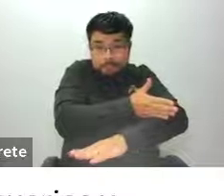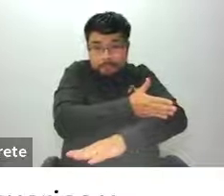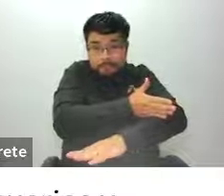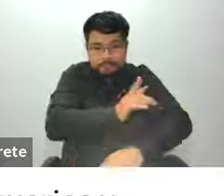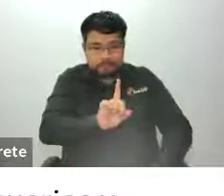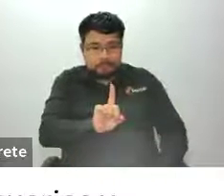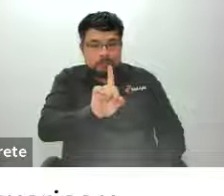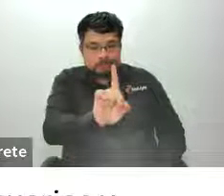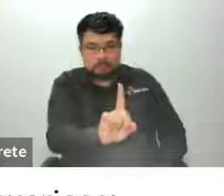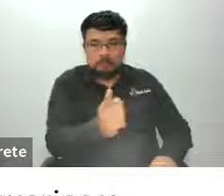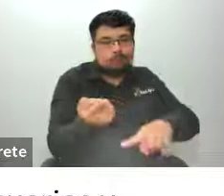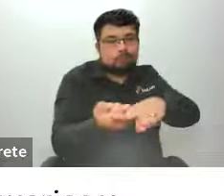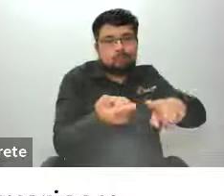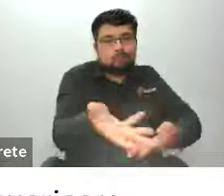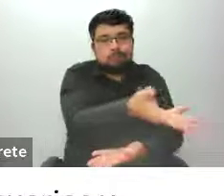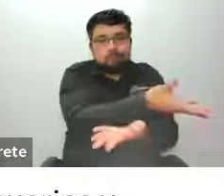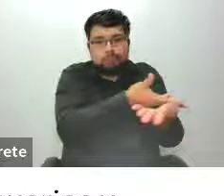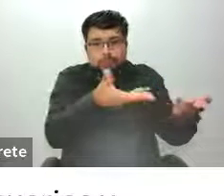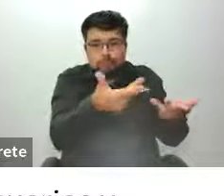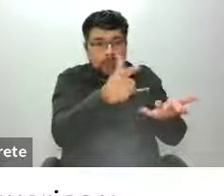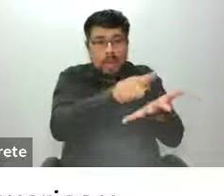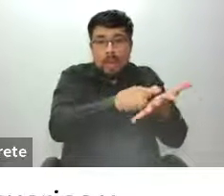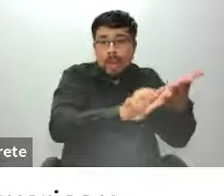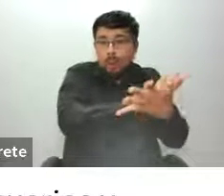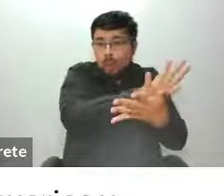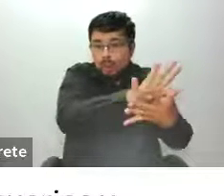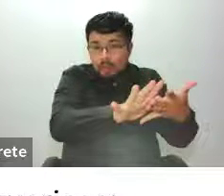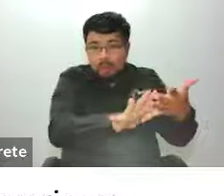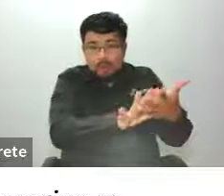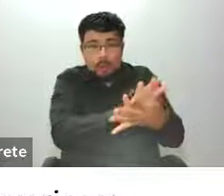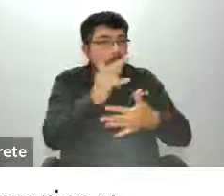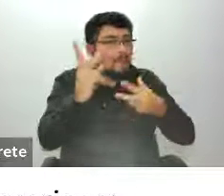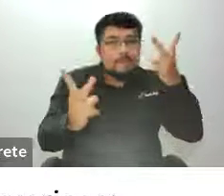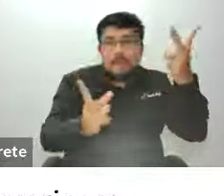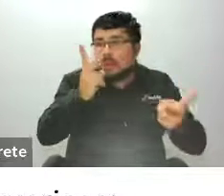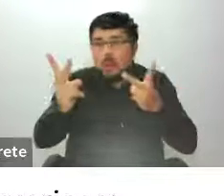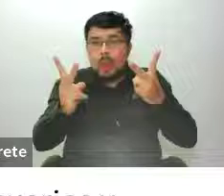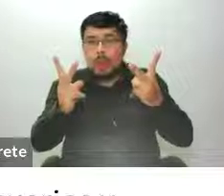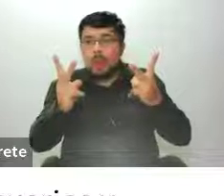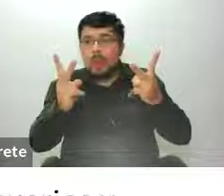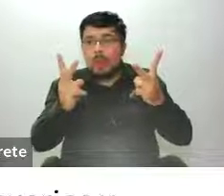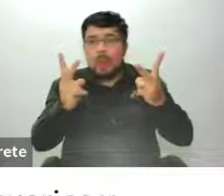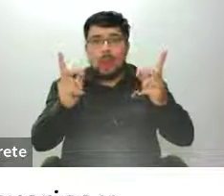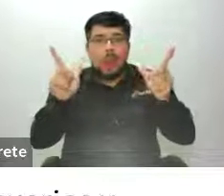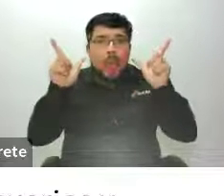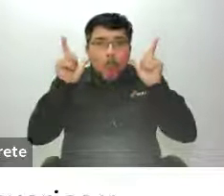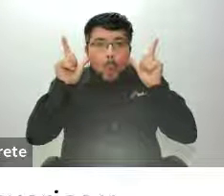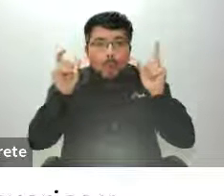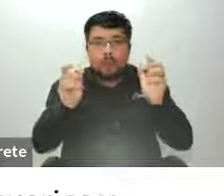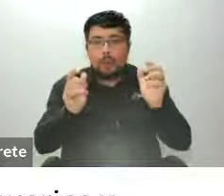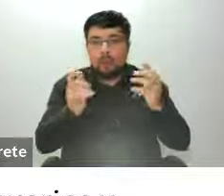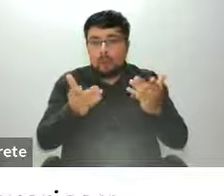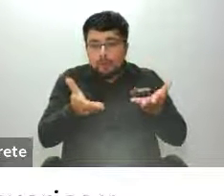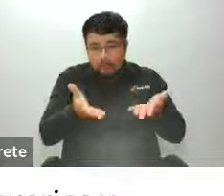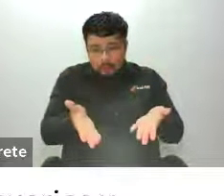señas, ricos en un espacio visual y auditivo, hay un incremento también de los recursos propios de